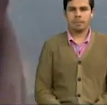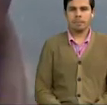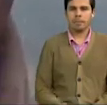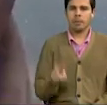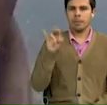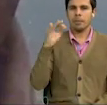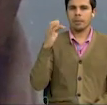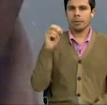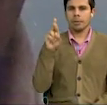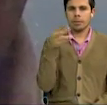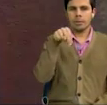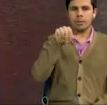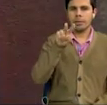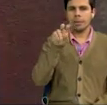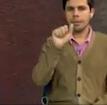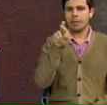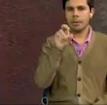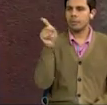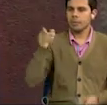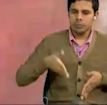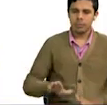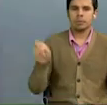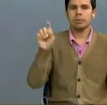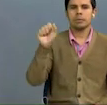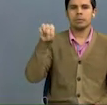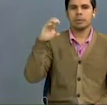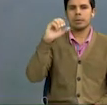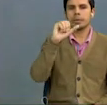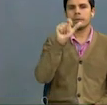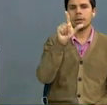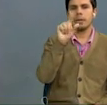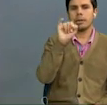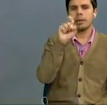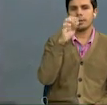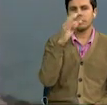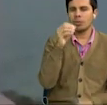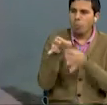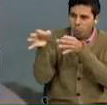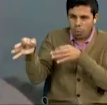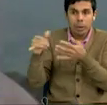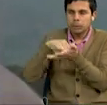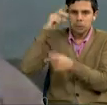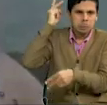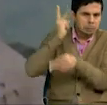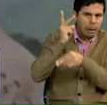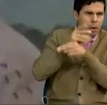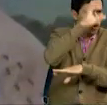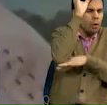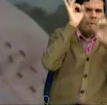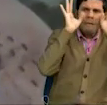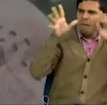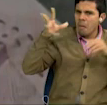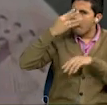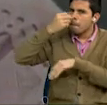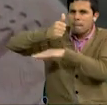Víctor Ramón Navarro, alias Megateo, nació en San Calixto, norte de Santander, y se convirtió en el hombre más buscado de Colombia por